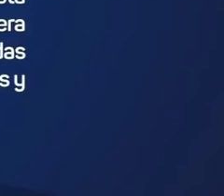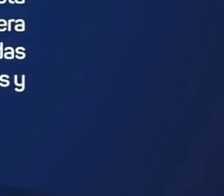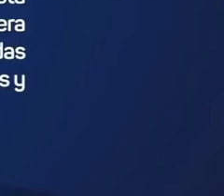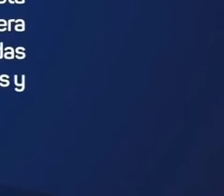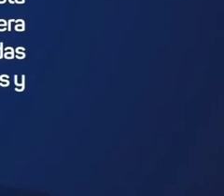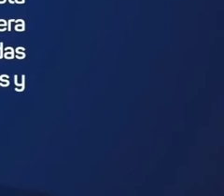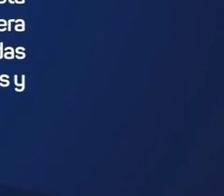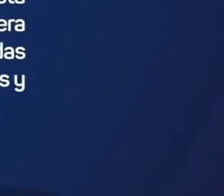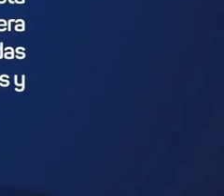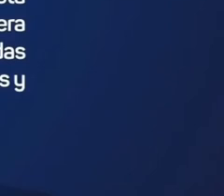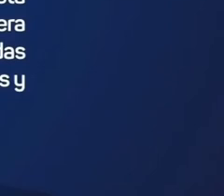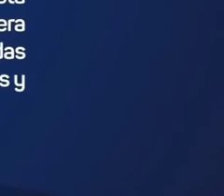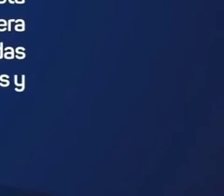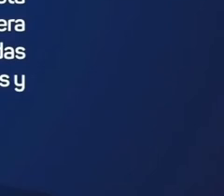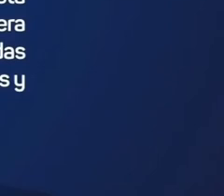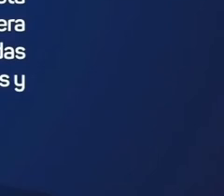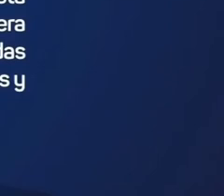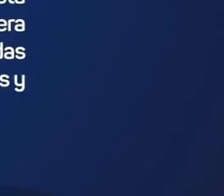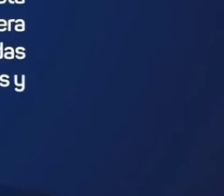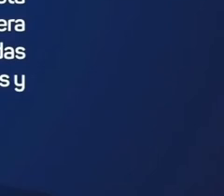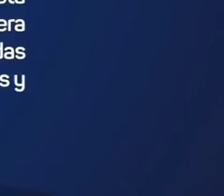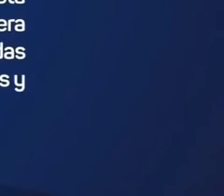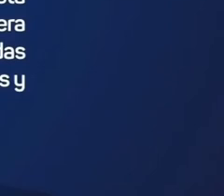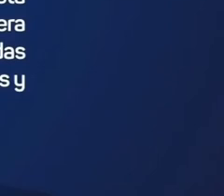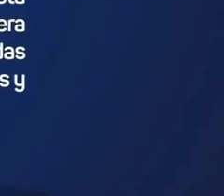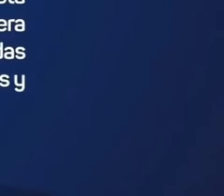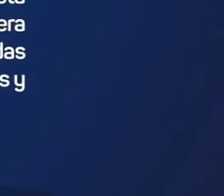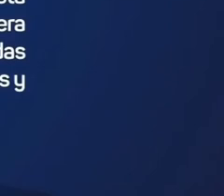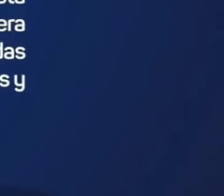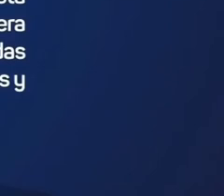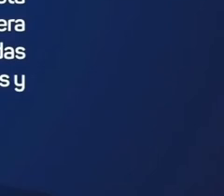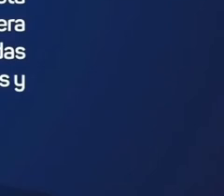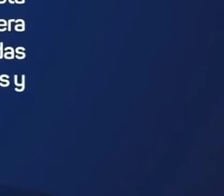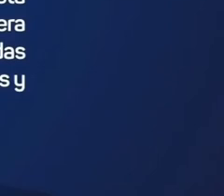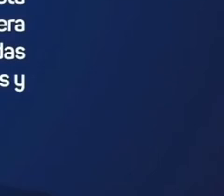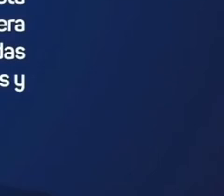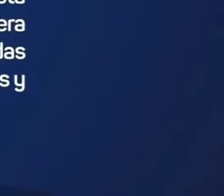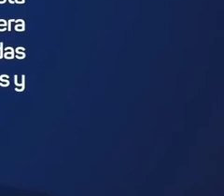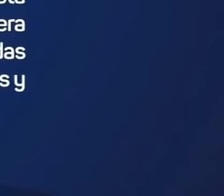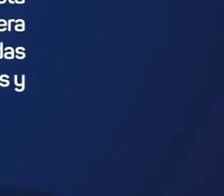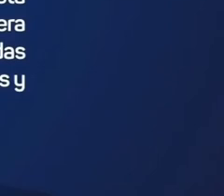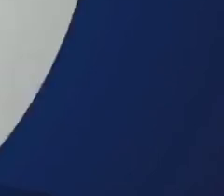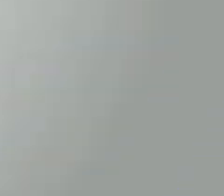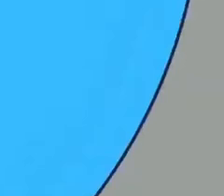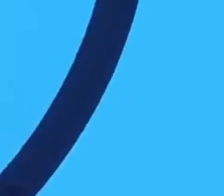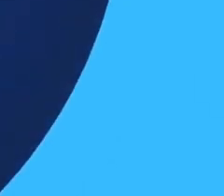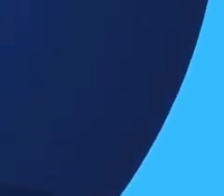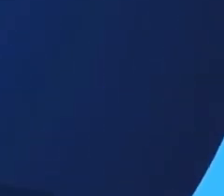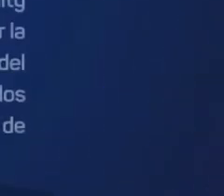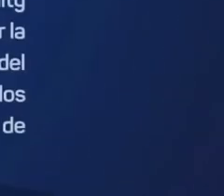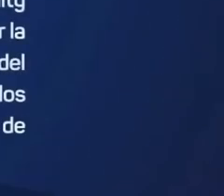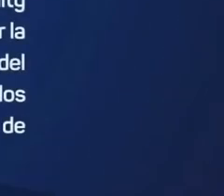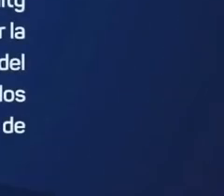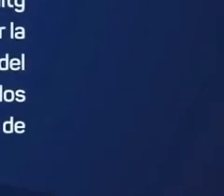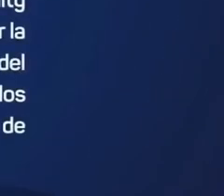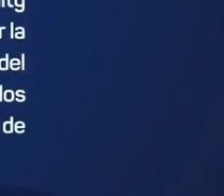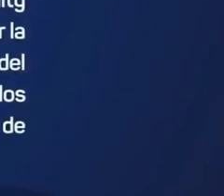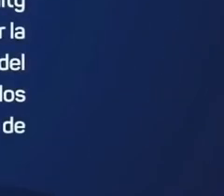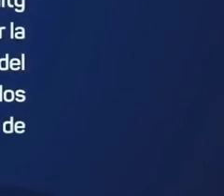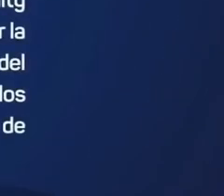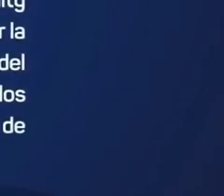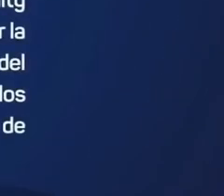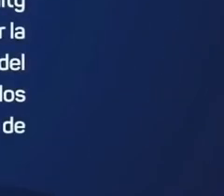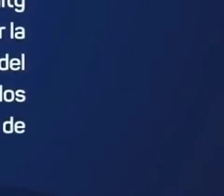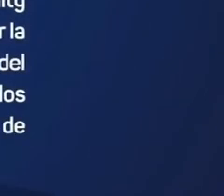como presidente de Barcelona consiguió logros deportivos y construyó el mejor estadio de América, el Monumental. Jimena Peña, Alianza